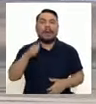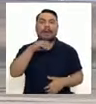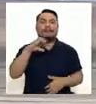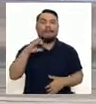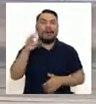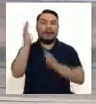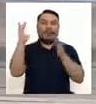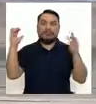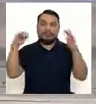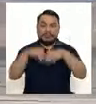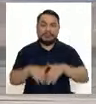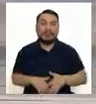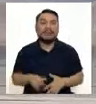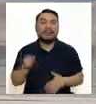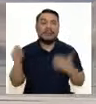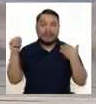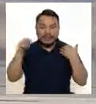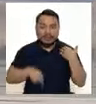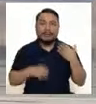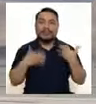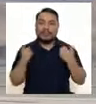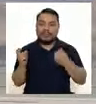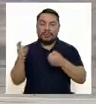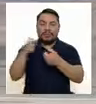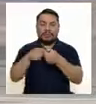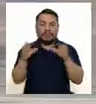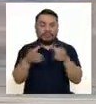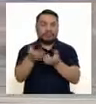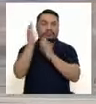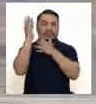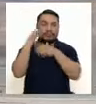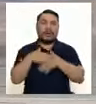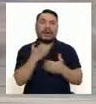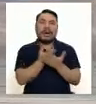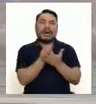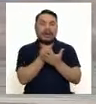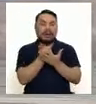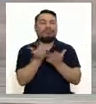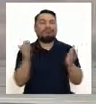que no solamente viene para formar parte del Foro Económico